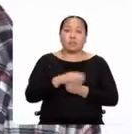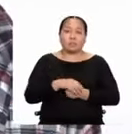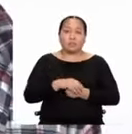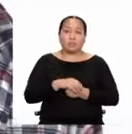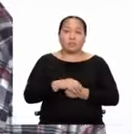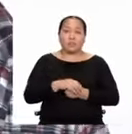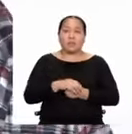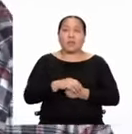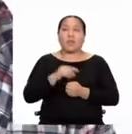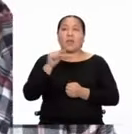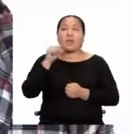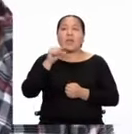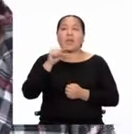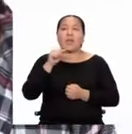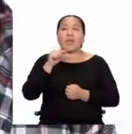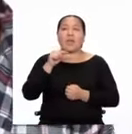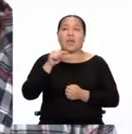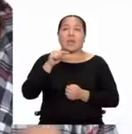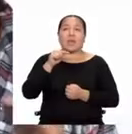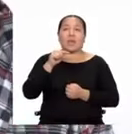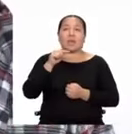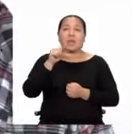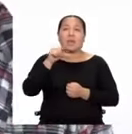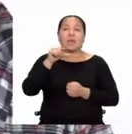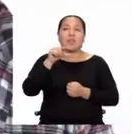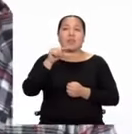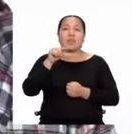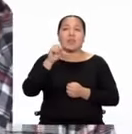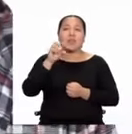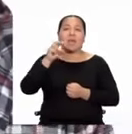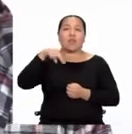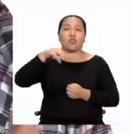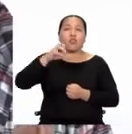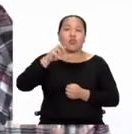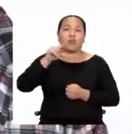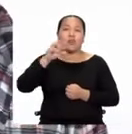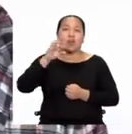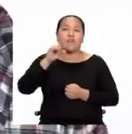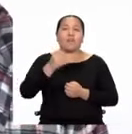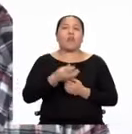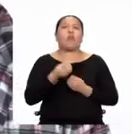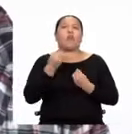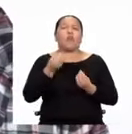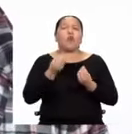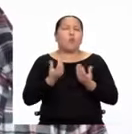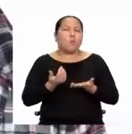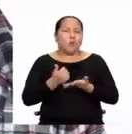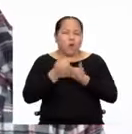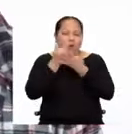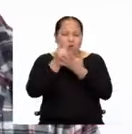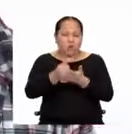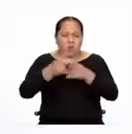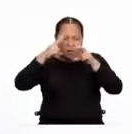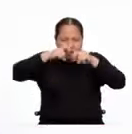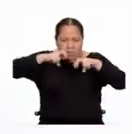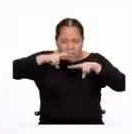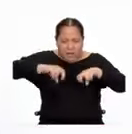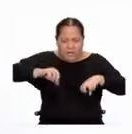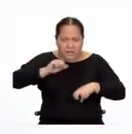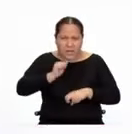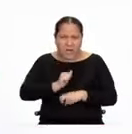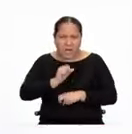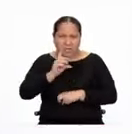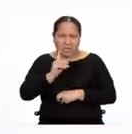National Geographic, para qué sirve y cómo ayuda el análisis del ADN de las personas.